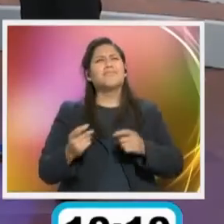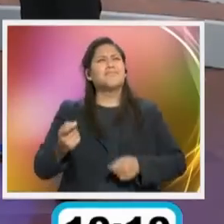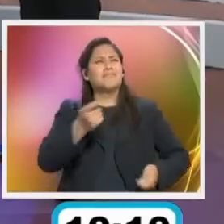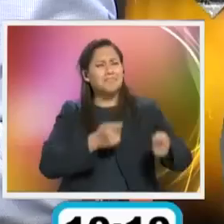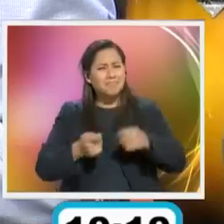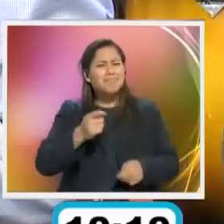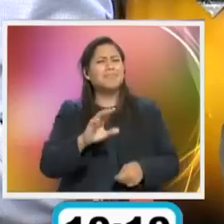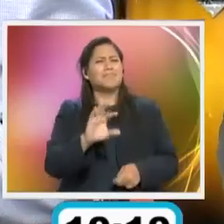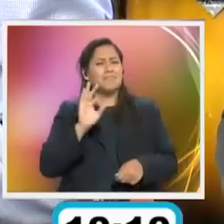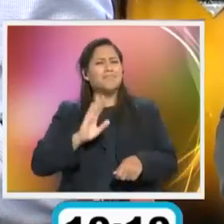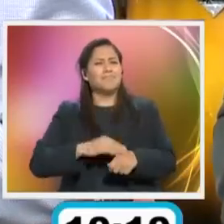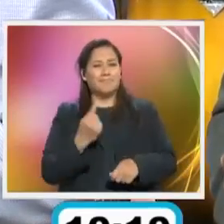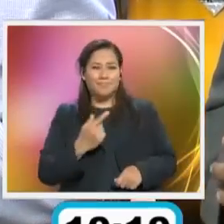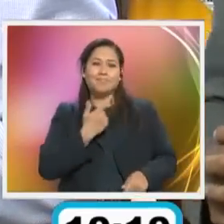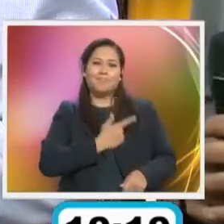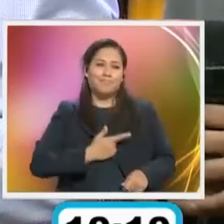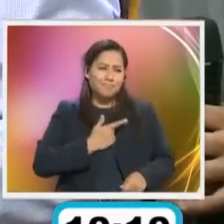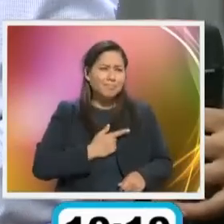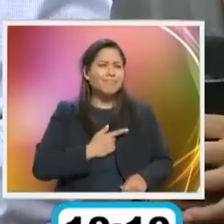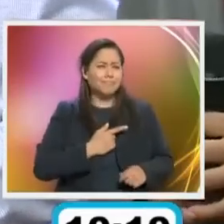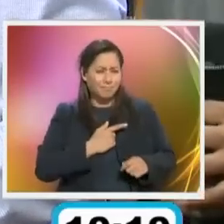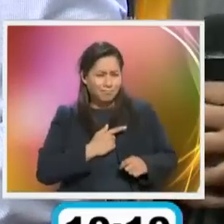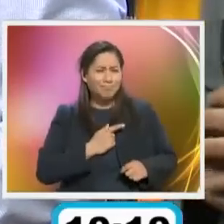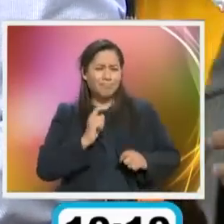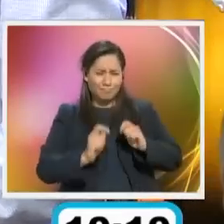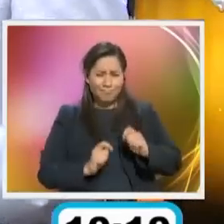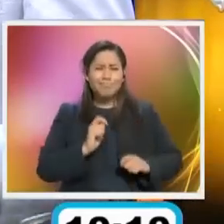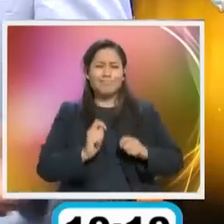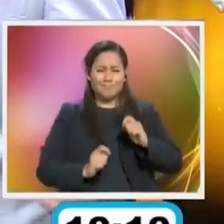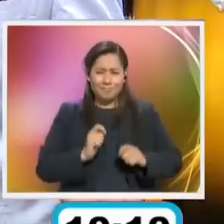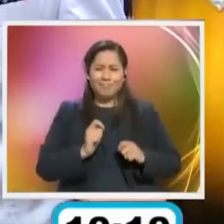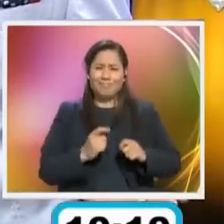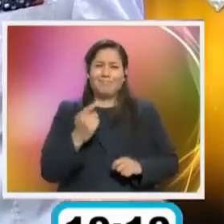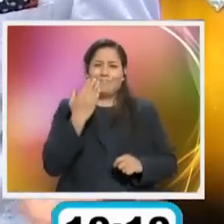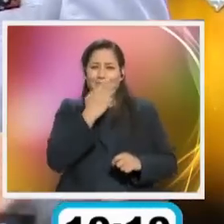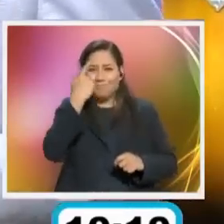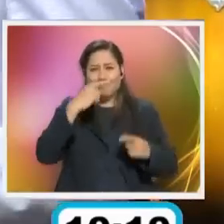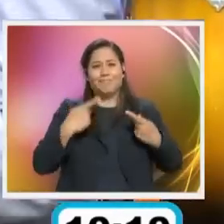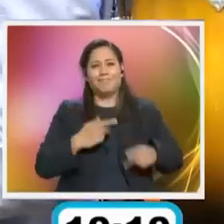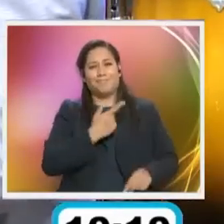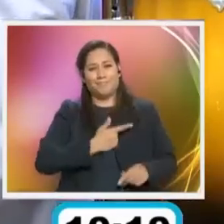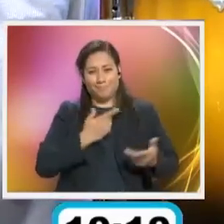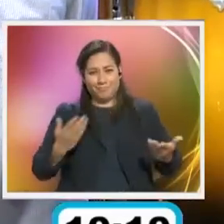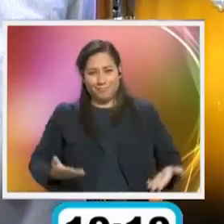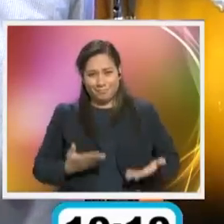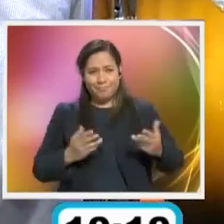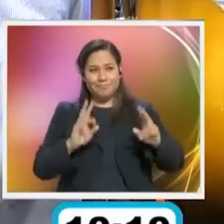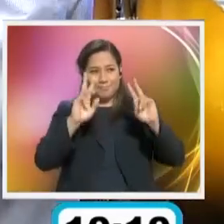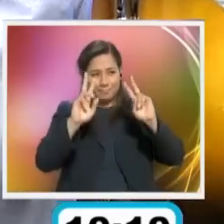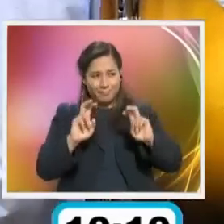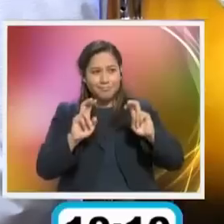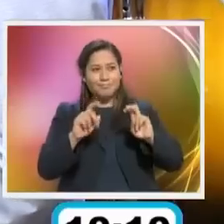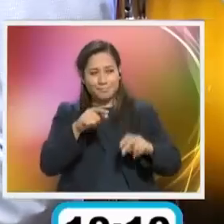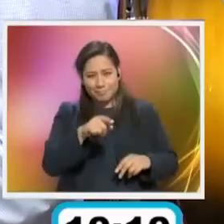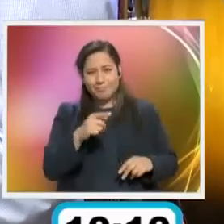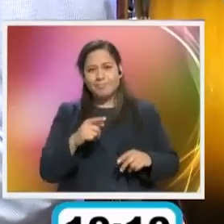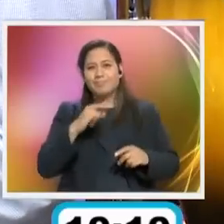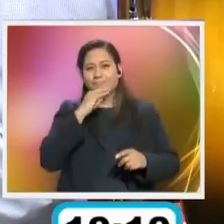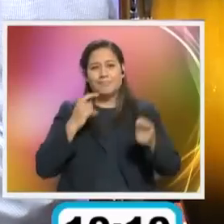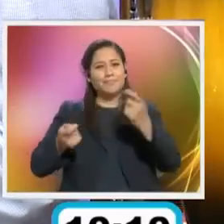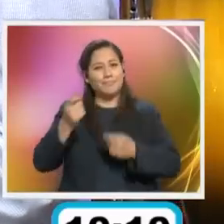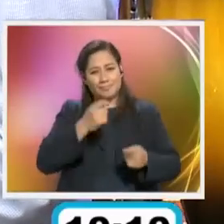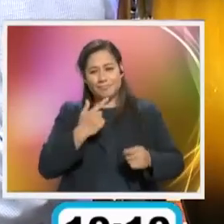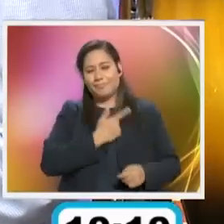salsa? Pues nos gusta este ritmo sabroso que es para toda la gente bailadora. Claro, este que les tema, gusta. esto de salsa